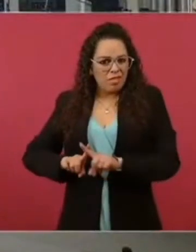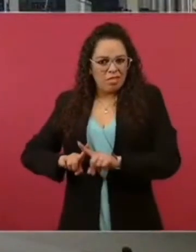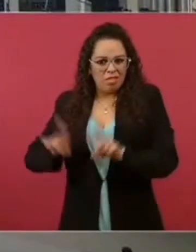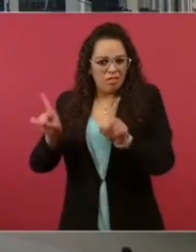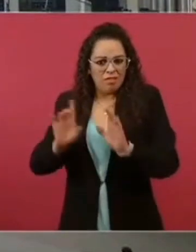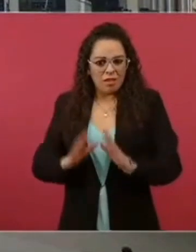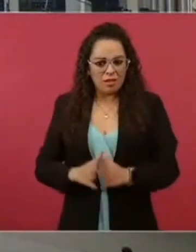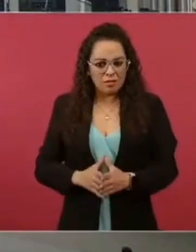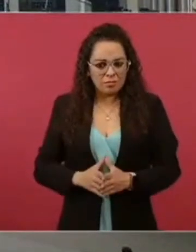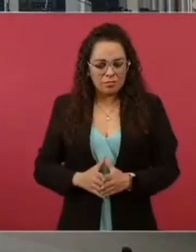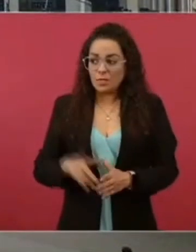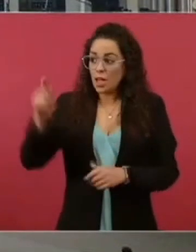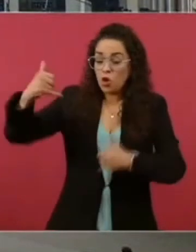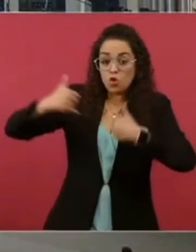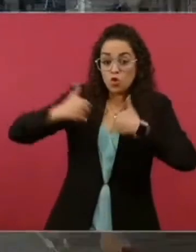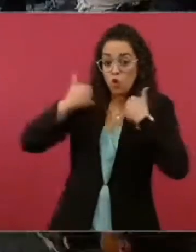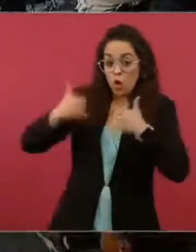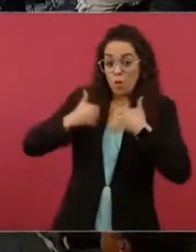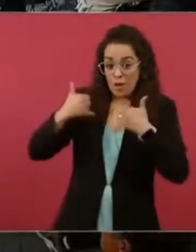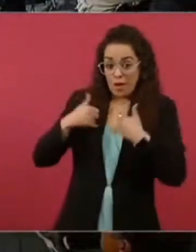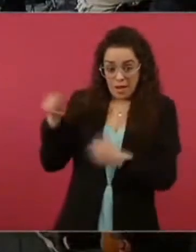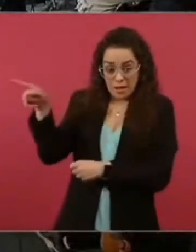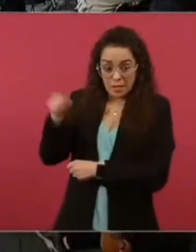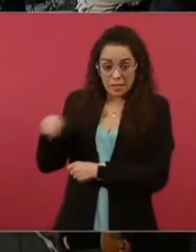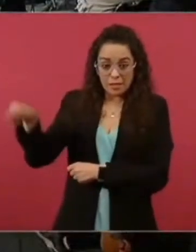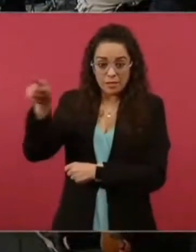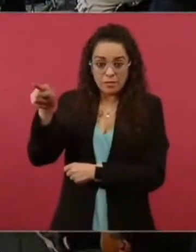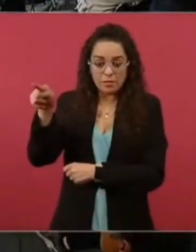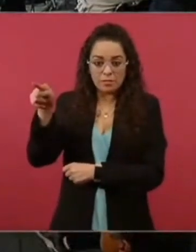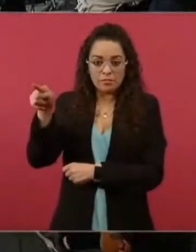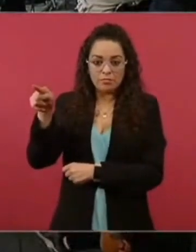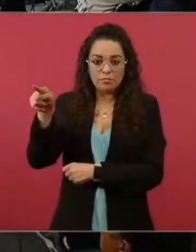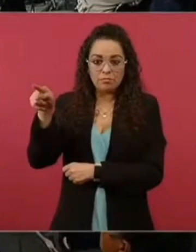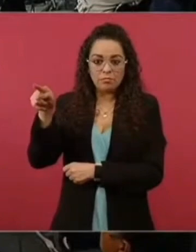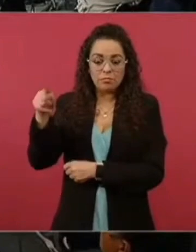en la edad de la adolescencia se tienen que ir